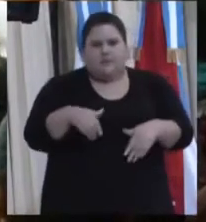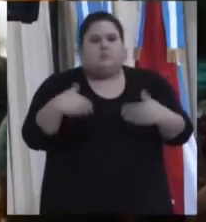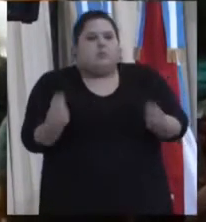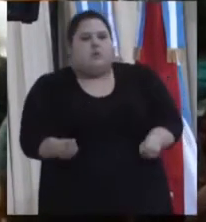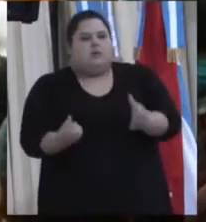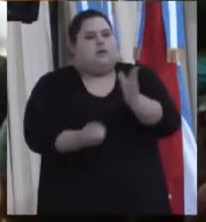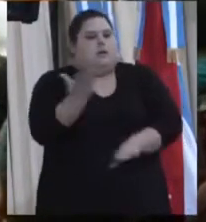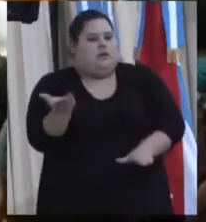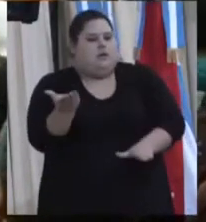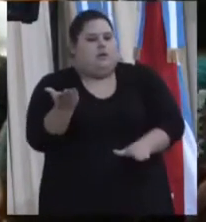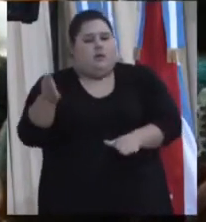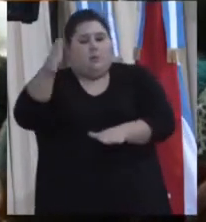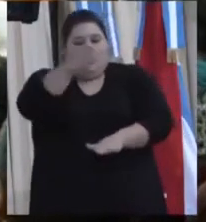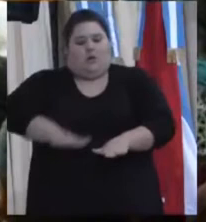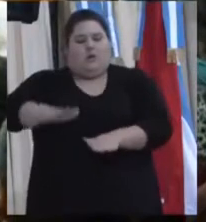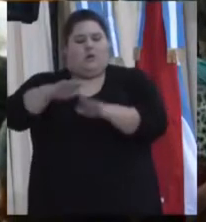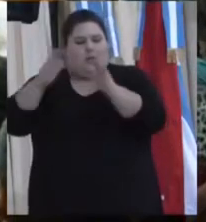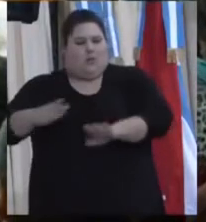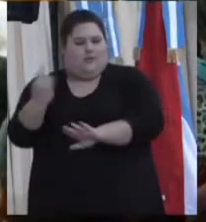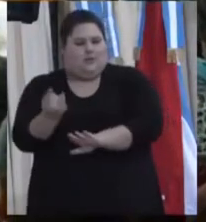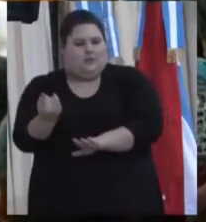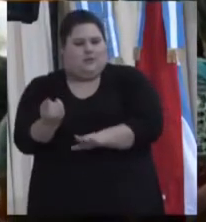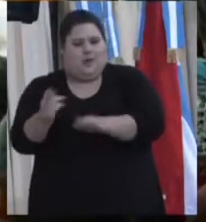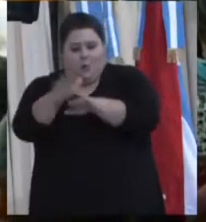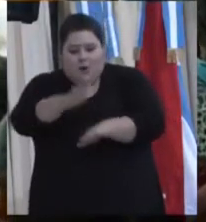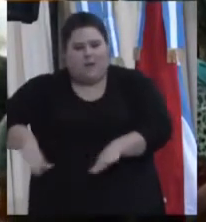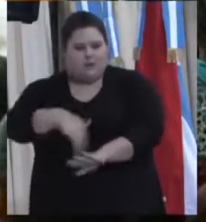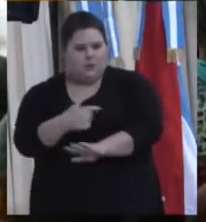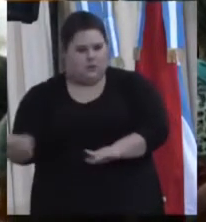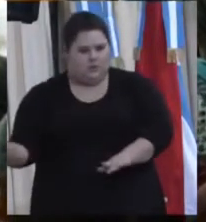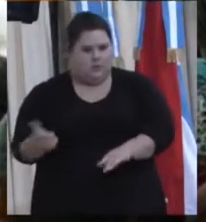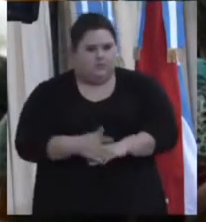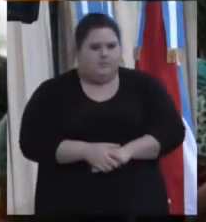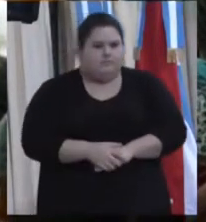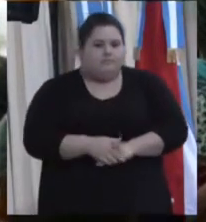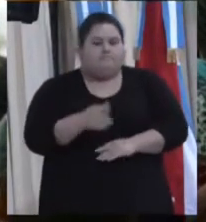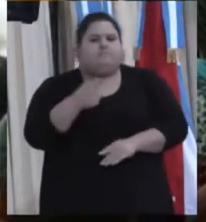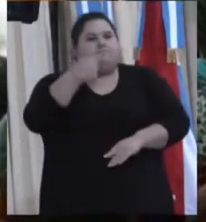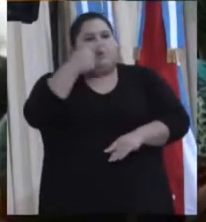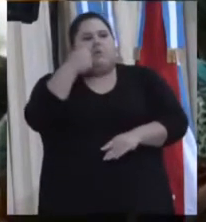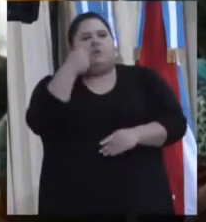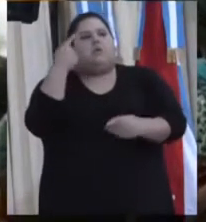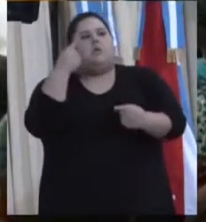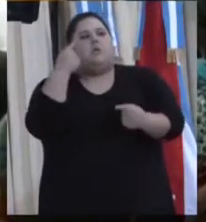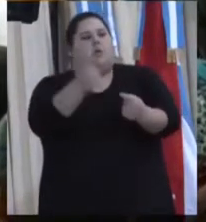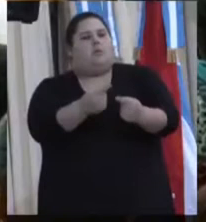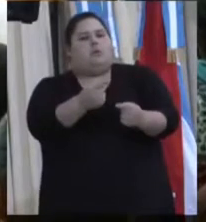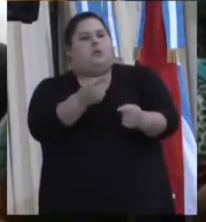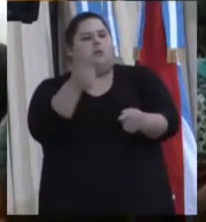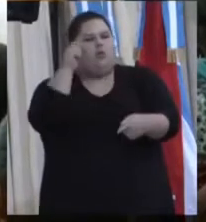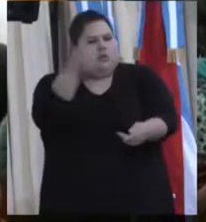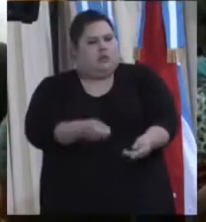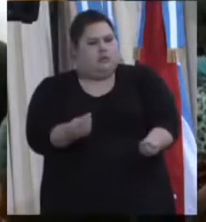universidad. Más allá de que uno hoy nos pueda parecer muy extraño, es interesante desde el punto de vista del derecho pensarlo como una forma